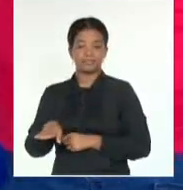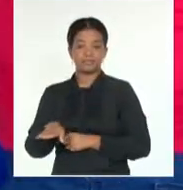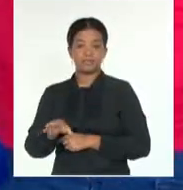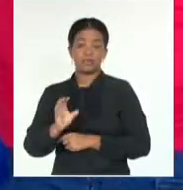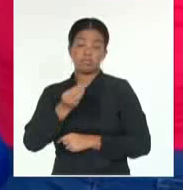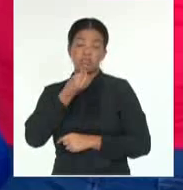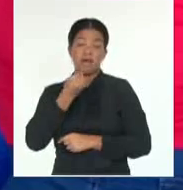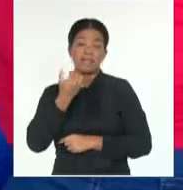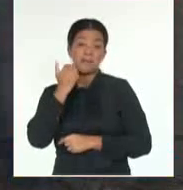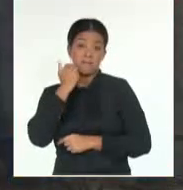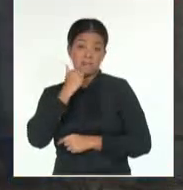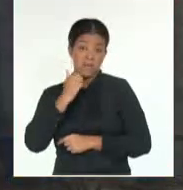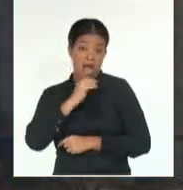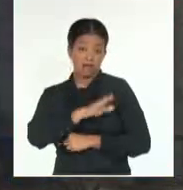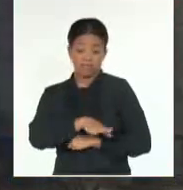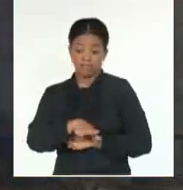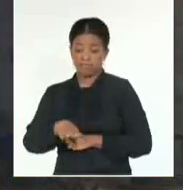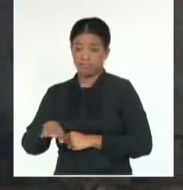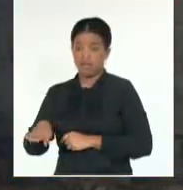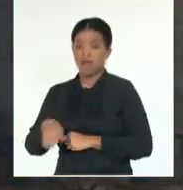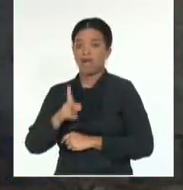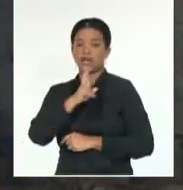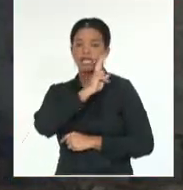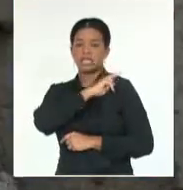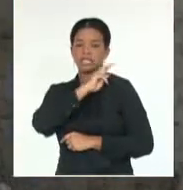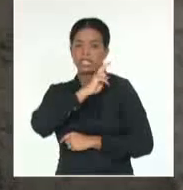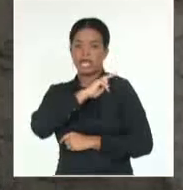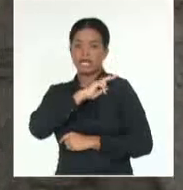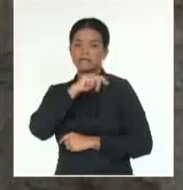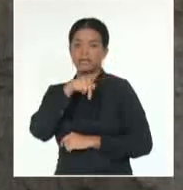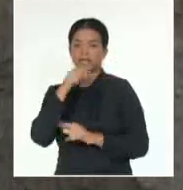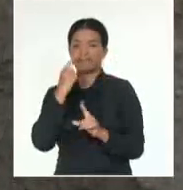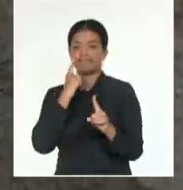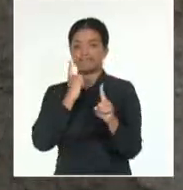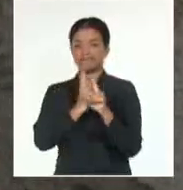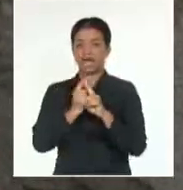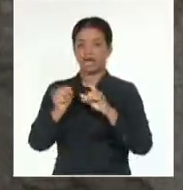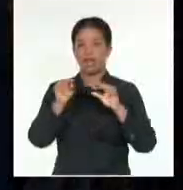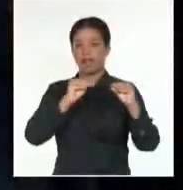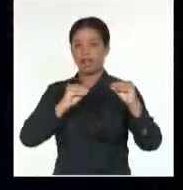esa CPA, volvió el dirigente en este reencuentro que anunció